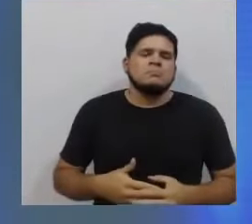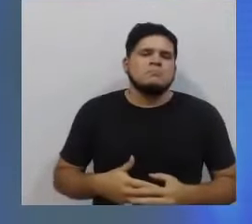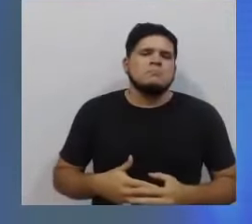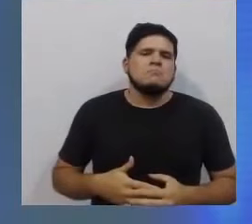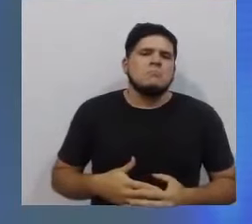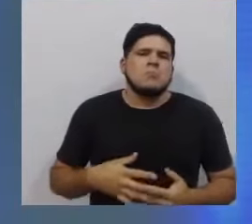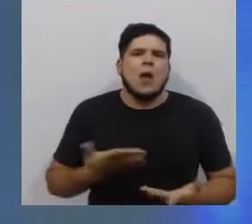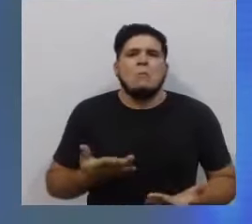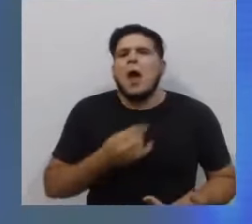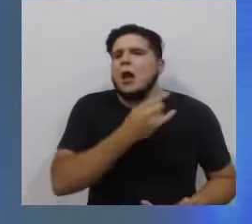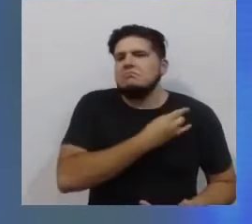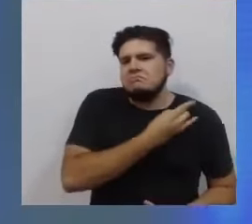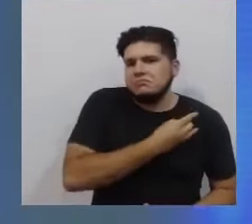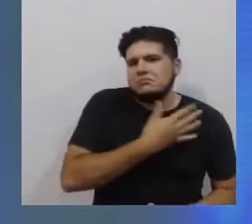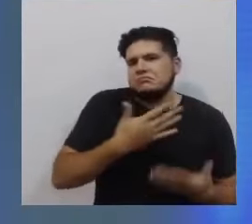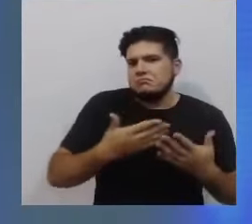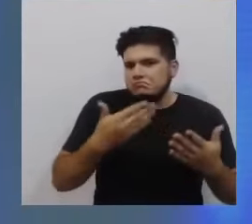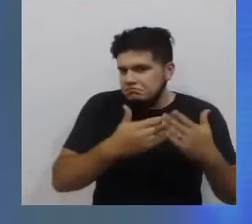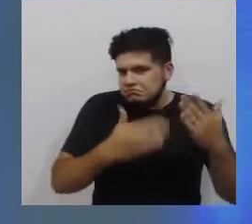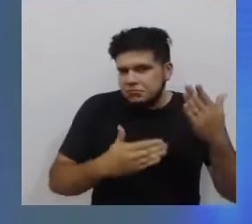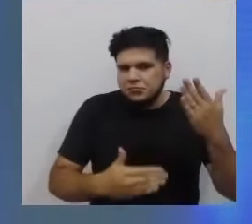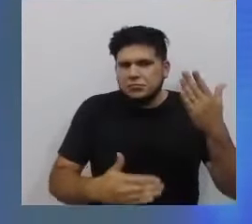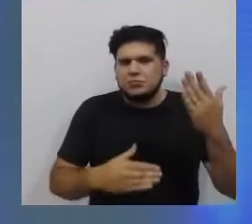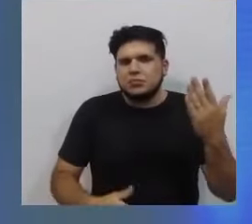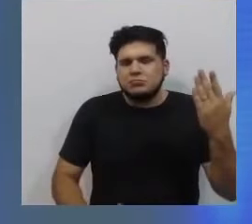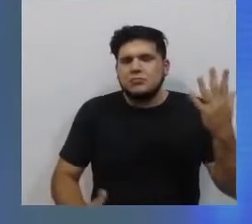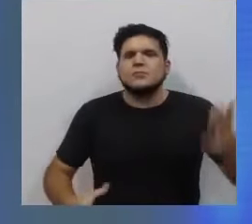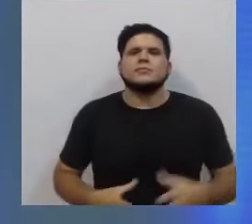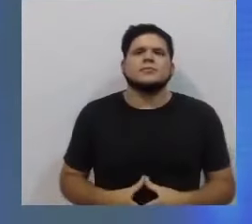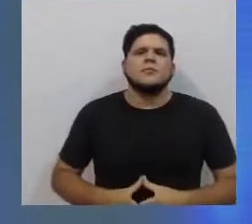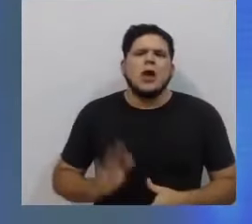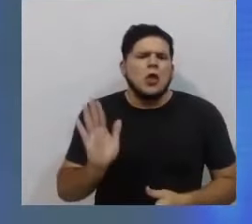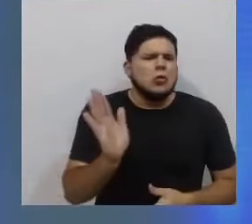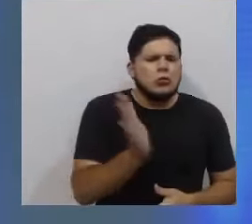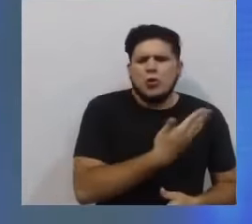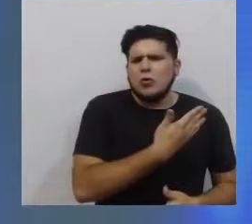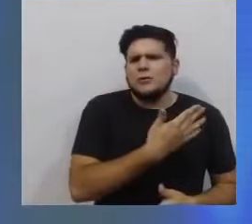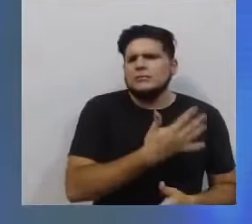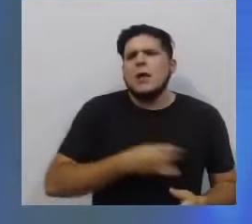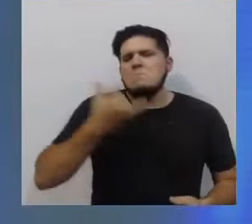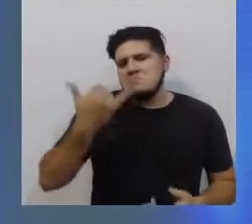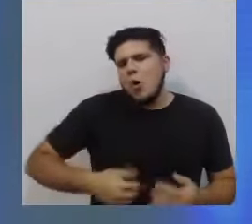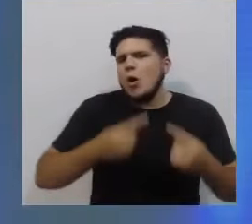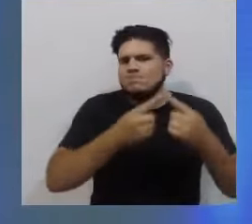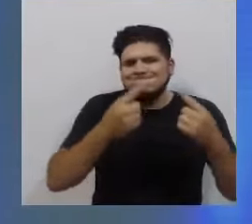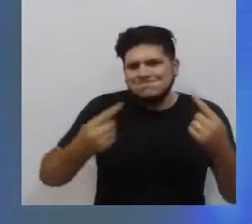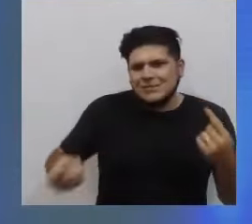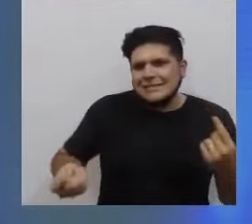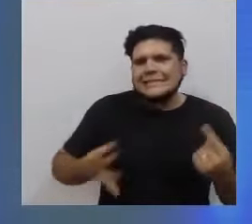desafiados y amenazados por lo difícil si o no muchas